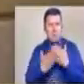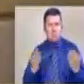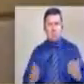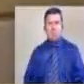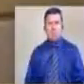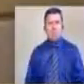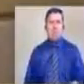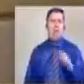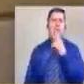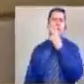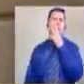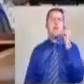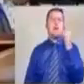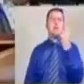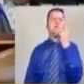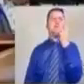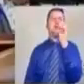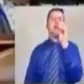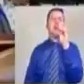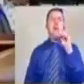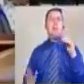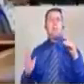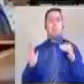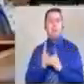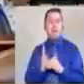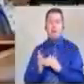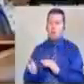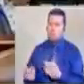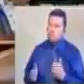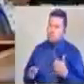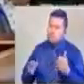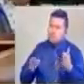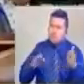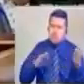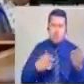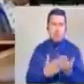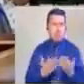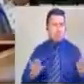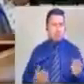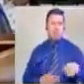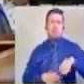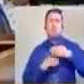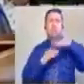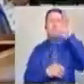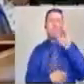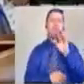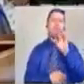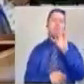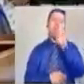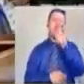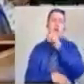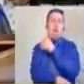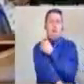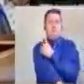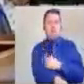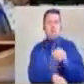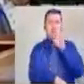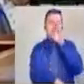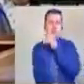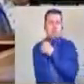después de más de 230 mil muertos, después de más de 8 millones